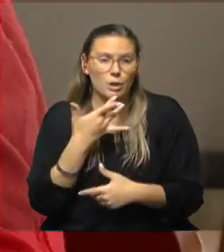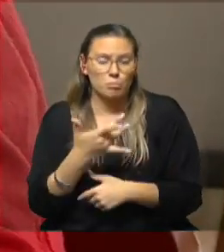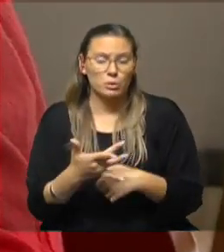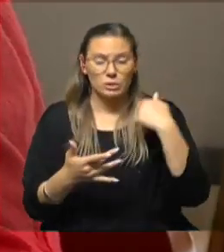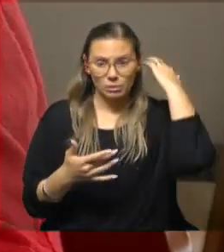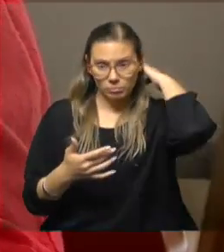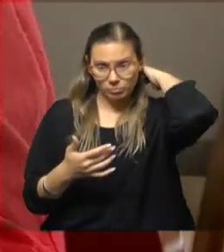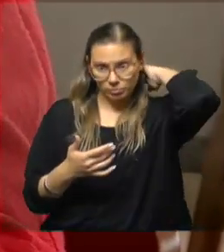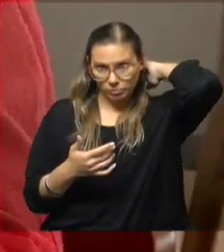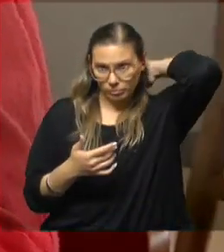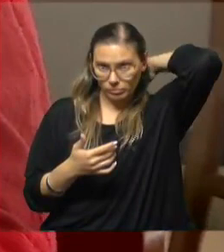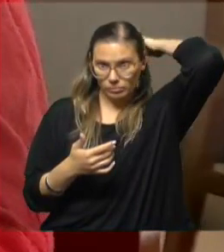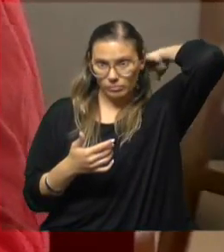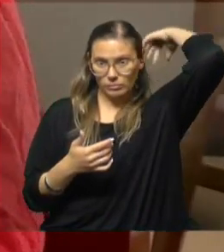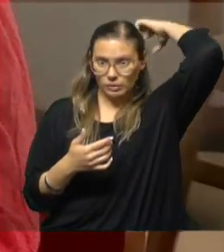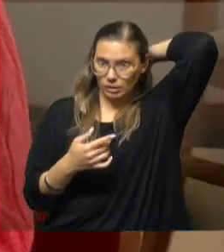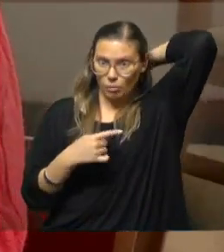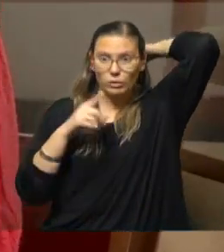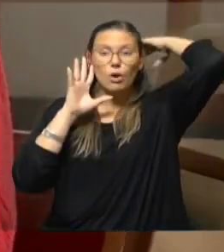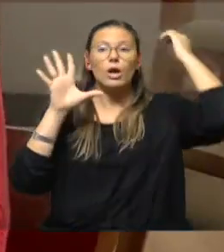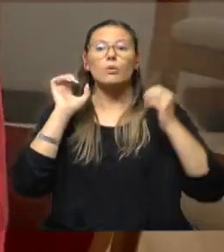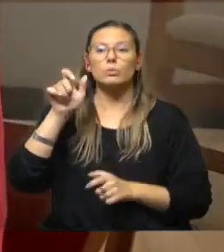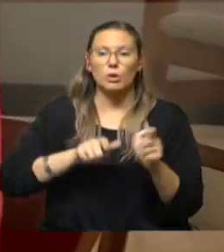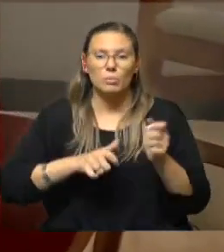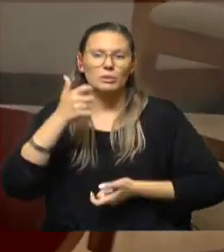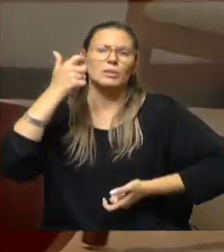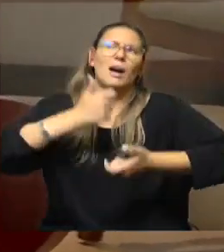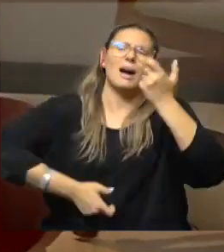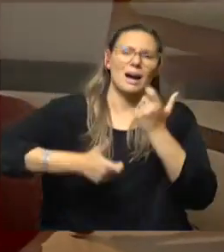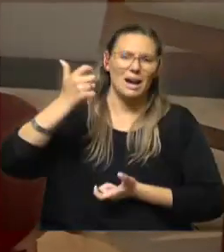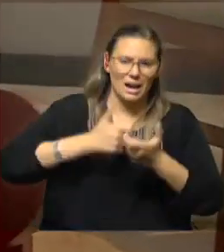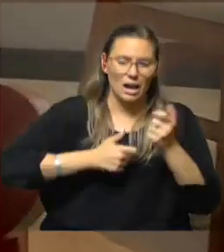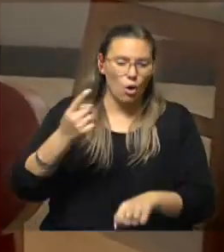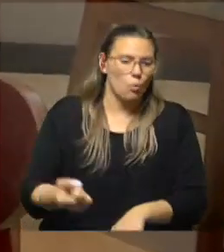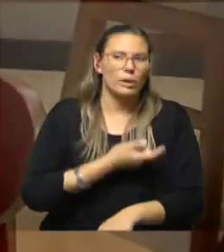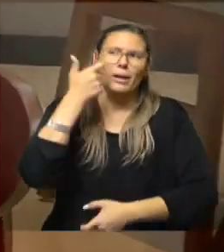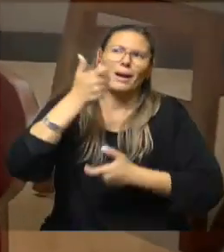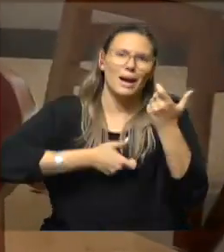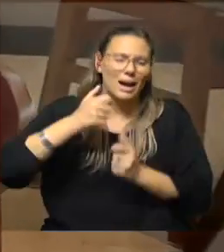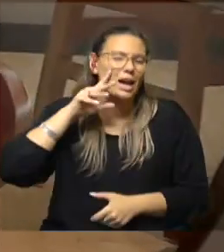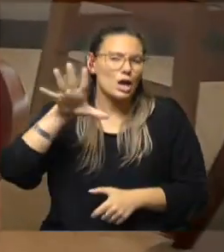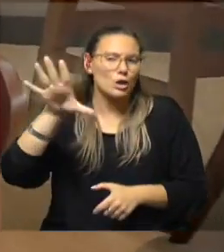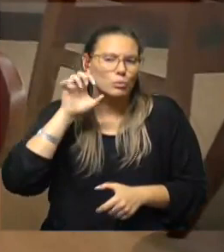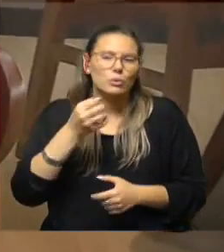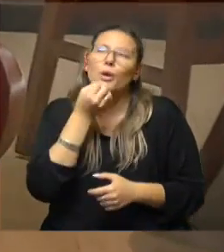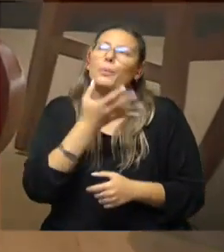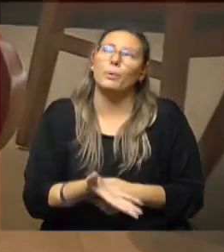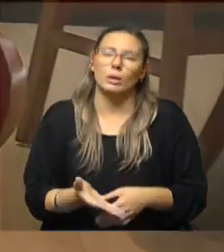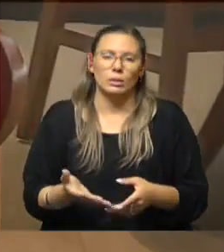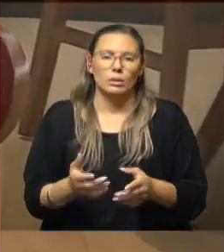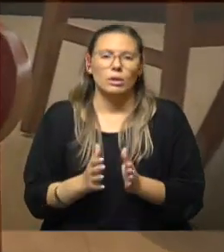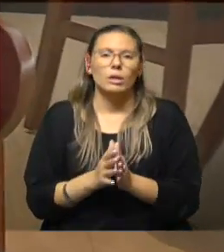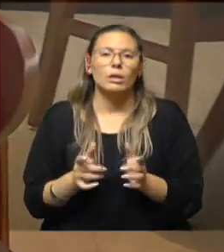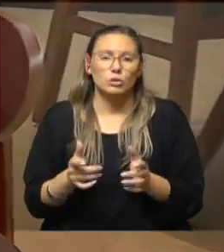extraordinaria, que además cuando escucho que la gente se ríe de esa manera más de una hora, yo digo qué bendición, ¿no? Porque son